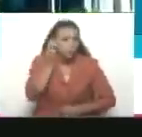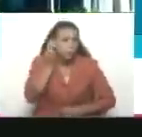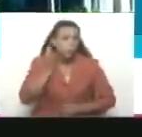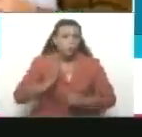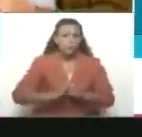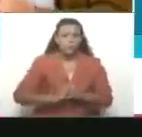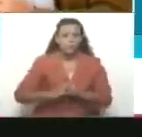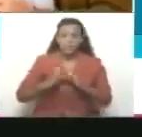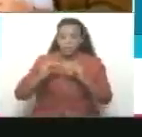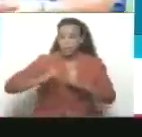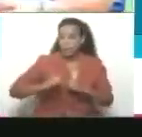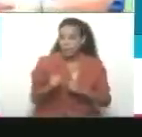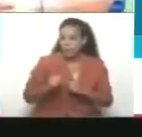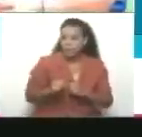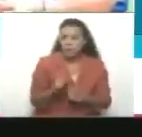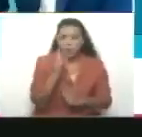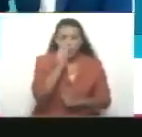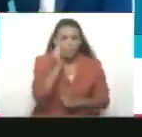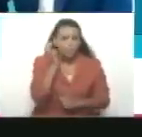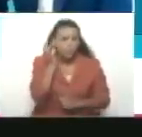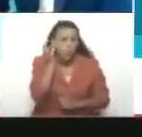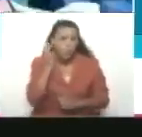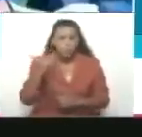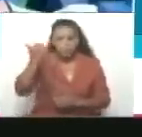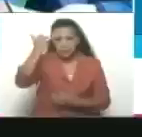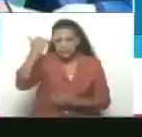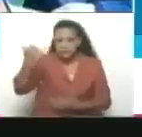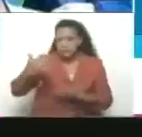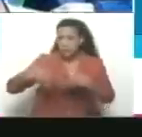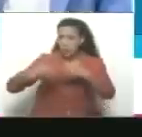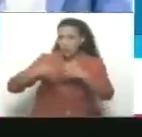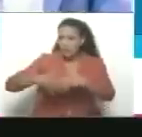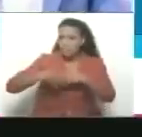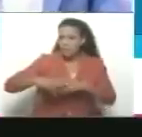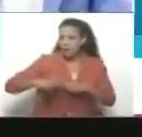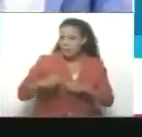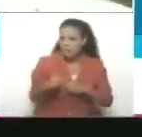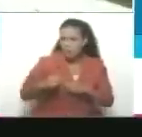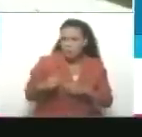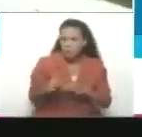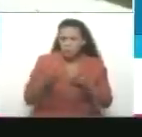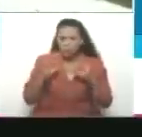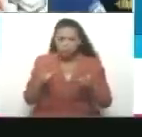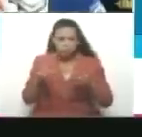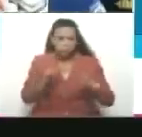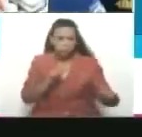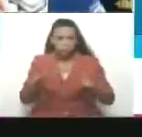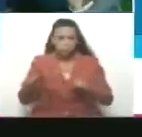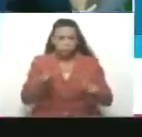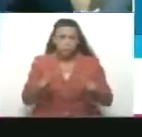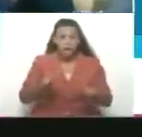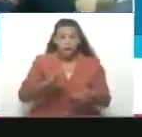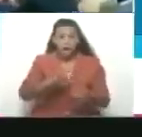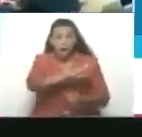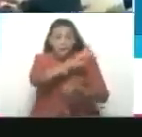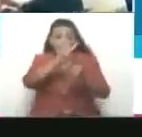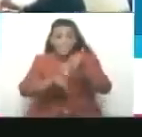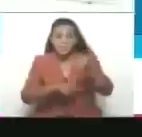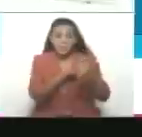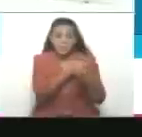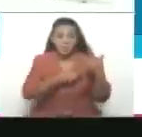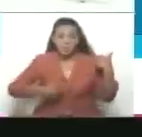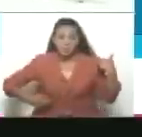todas las policías del país cuerpos de inteligencia todo el consejo de vicepresidentes del